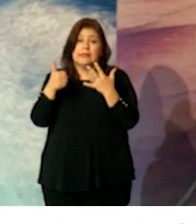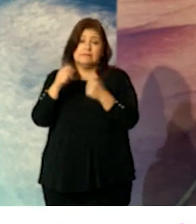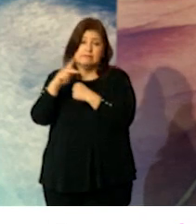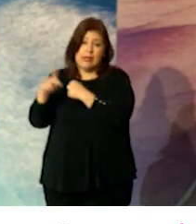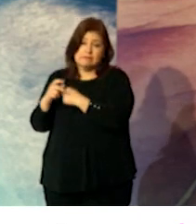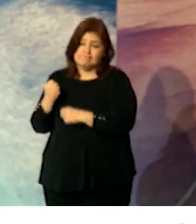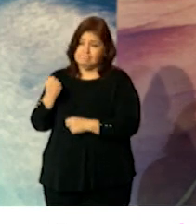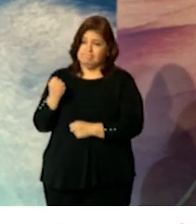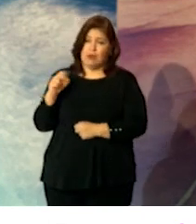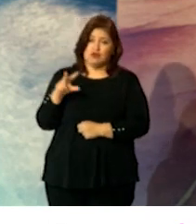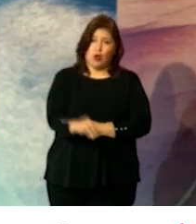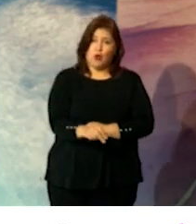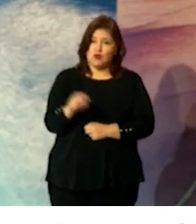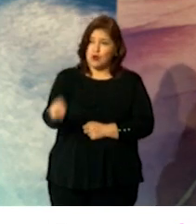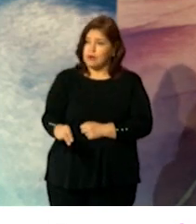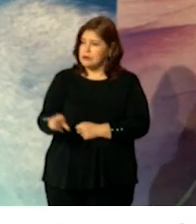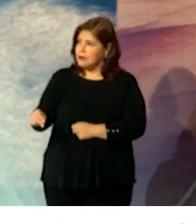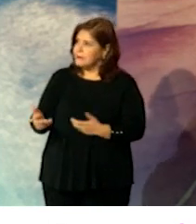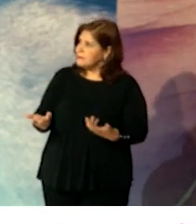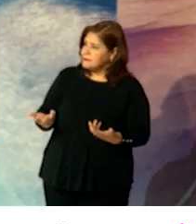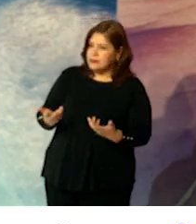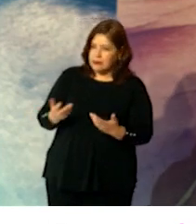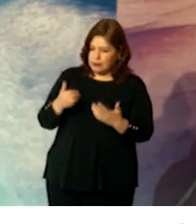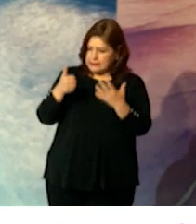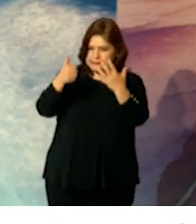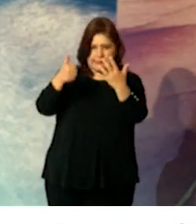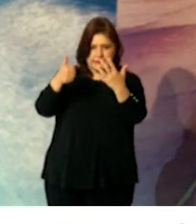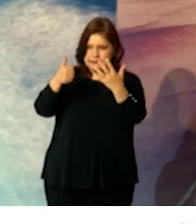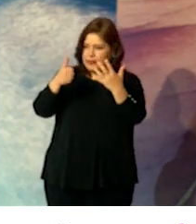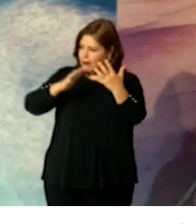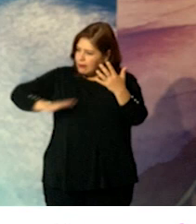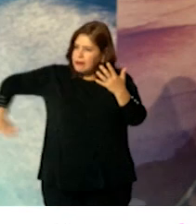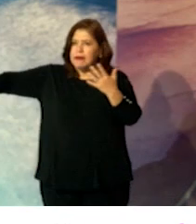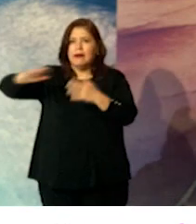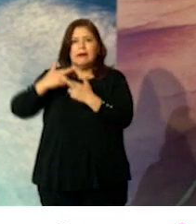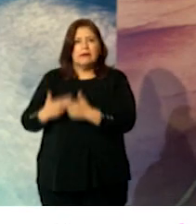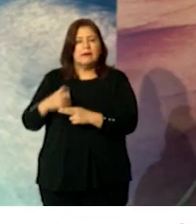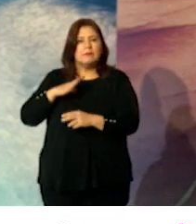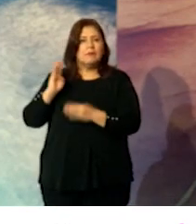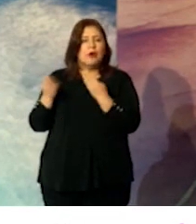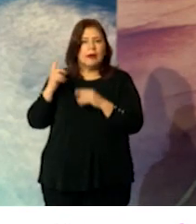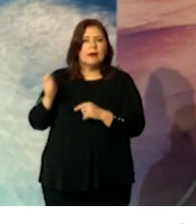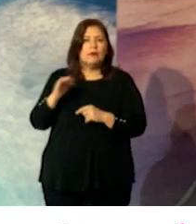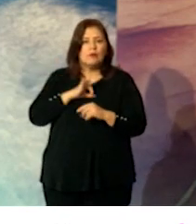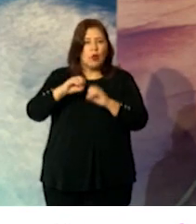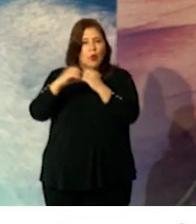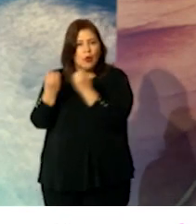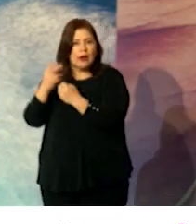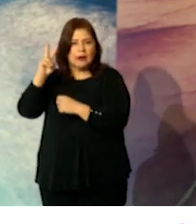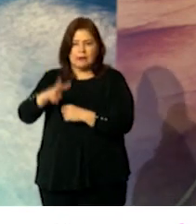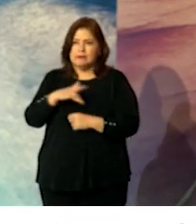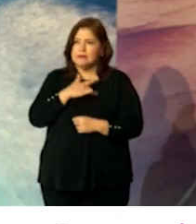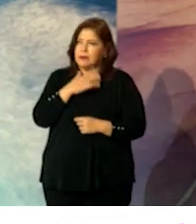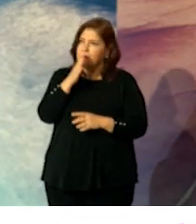y no. ¿Qué pasa con el resto del mundo? ¿Qué pasa con los organismos multilaterales que no están pudiendo